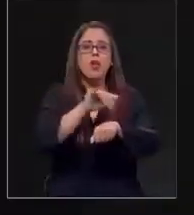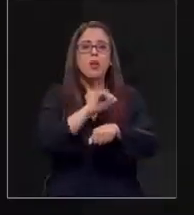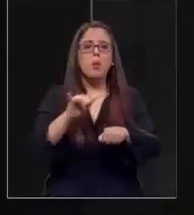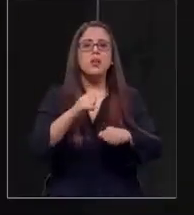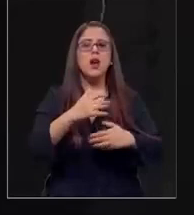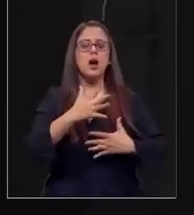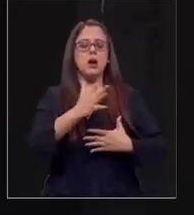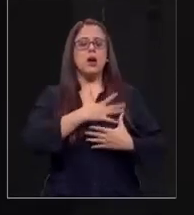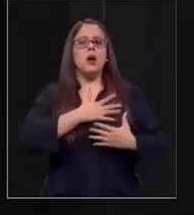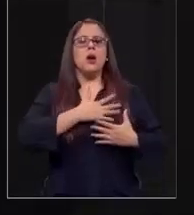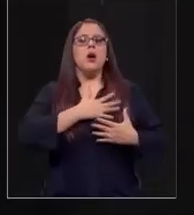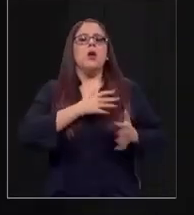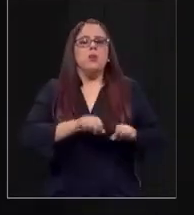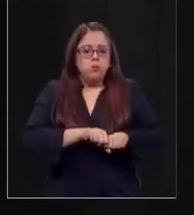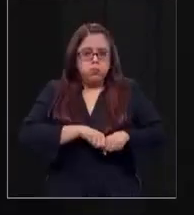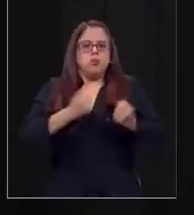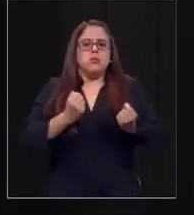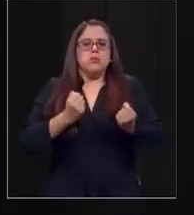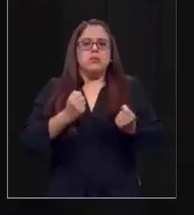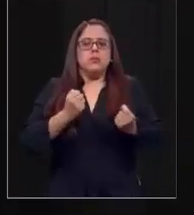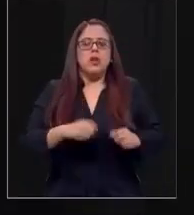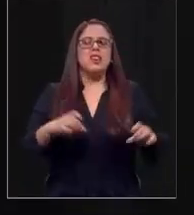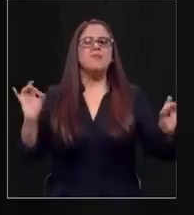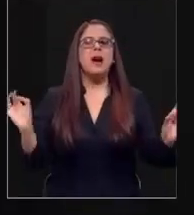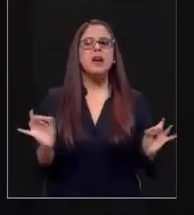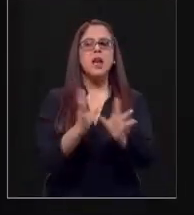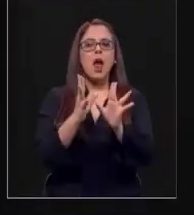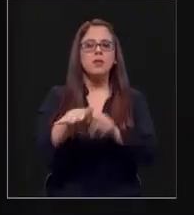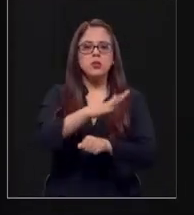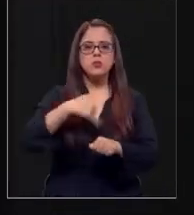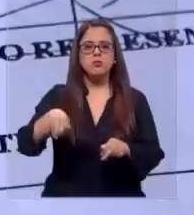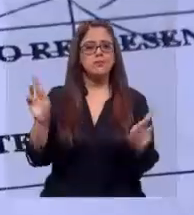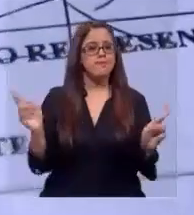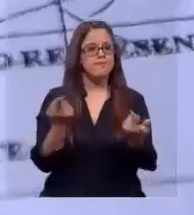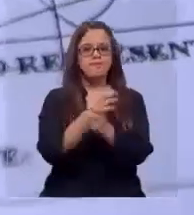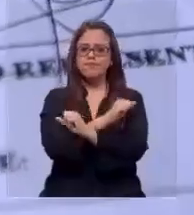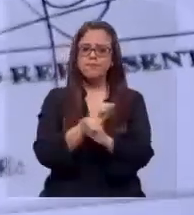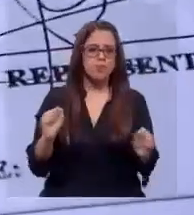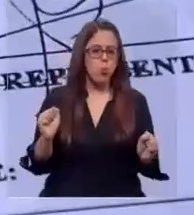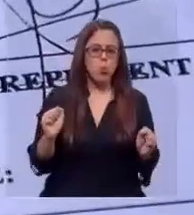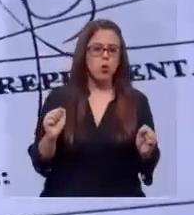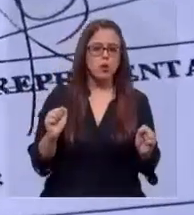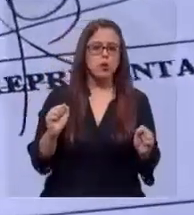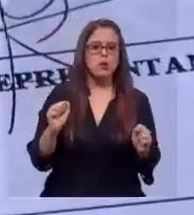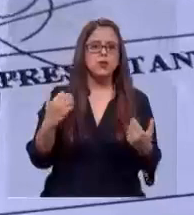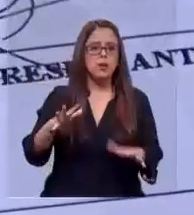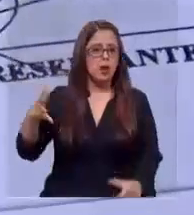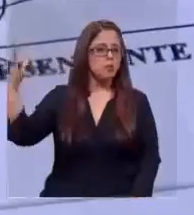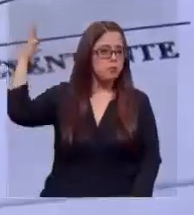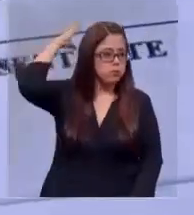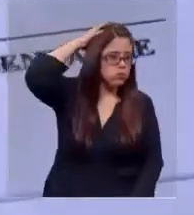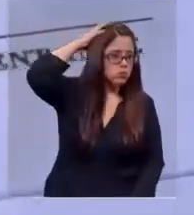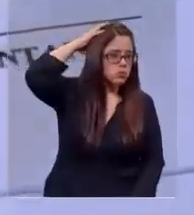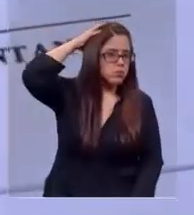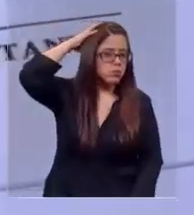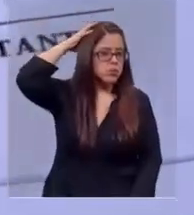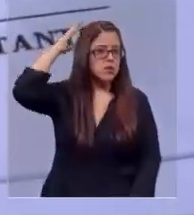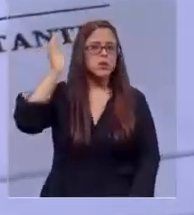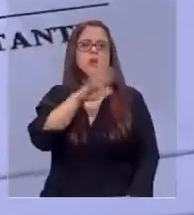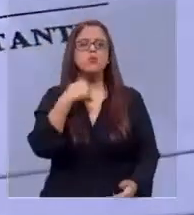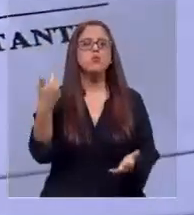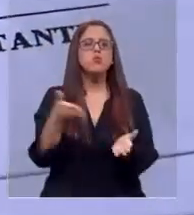paro cardiorrespiratorio que agravó su condición. Nunca logró recuperarse del golpe que sufrió en la cabeza. Murió